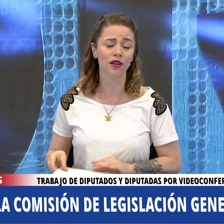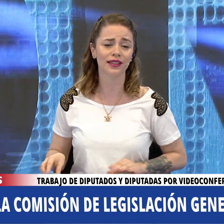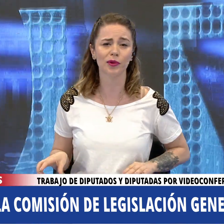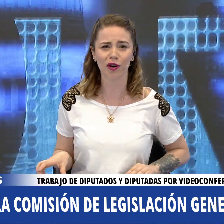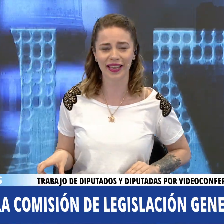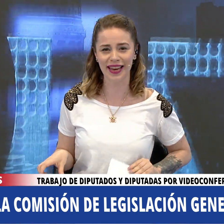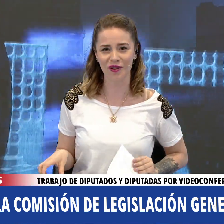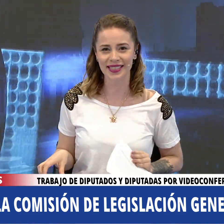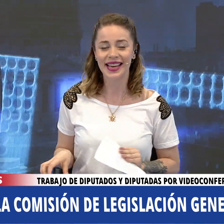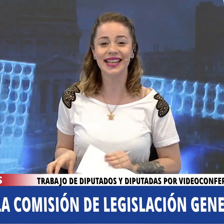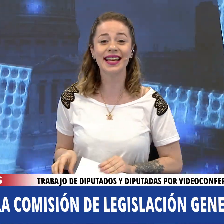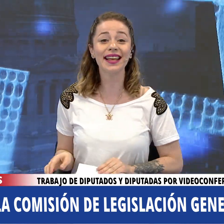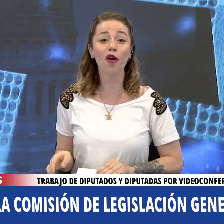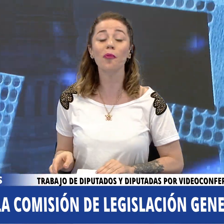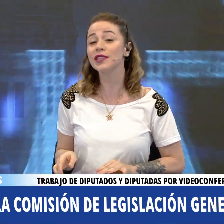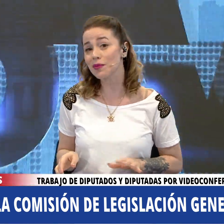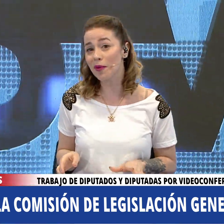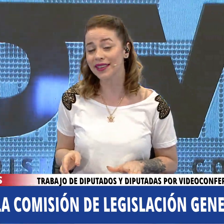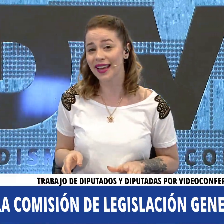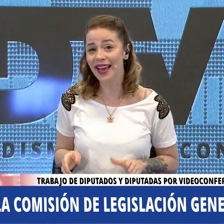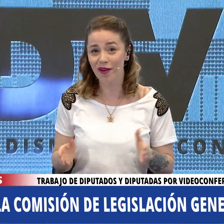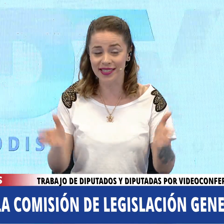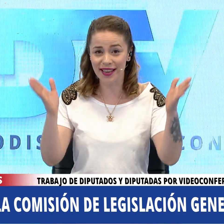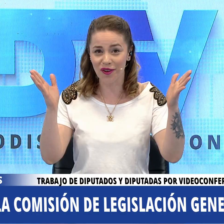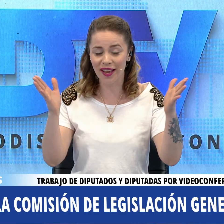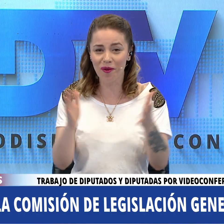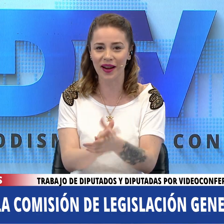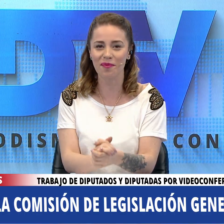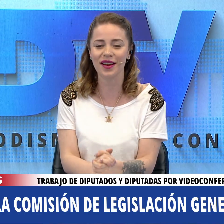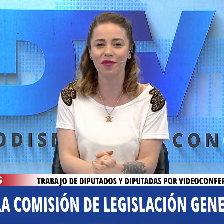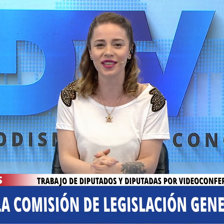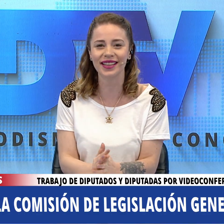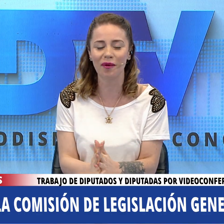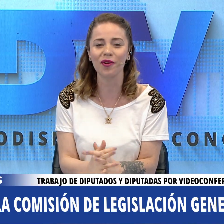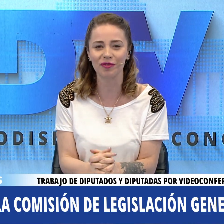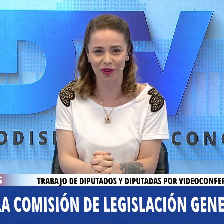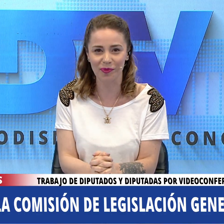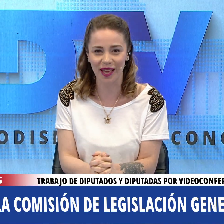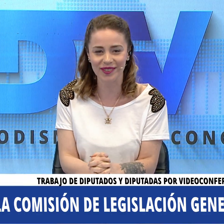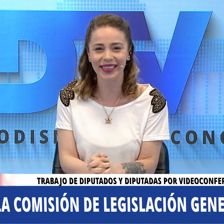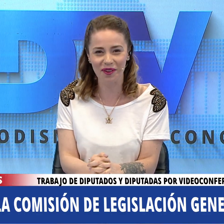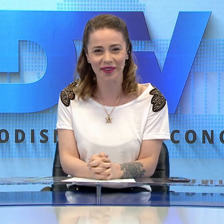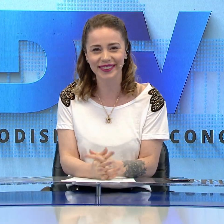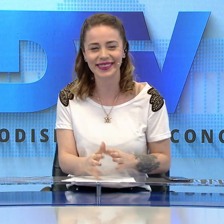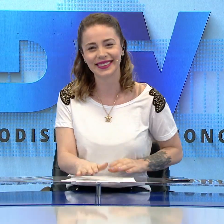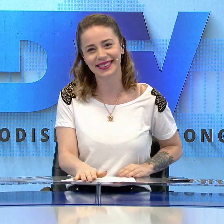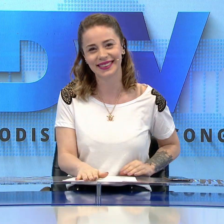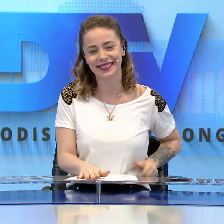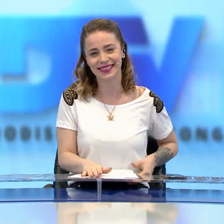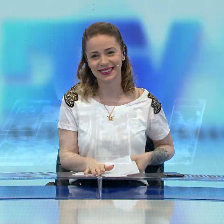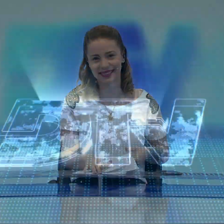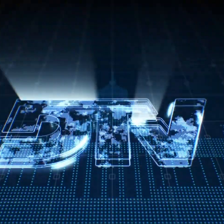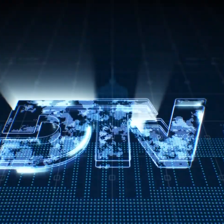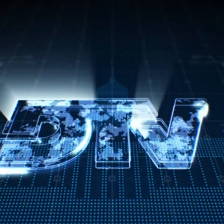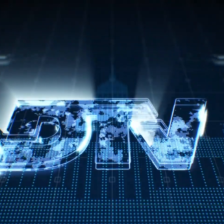minuto de nuestros legisladores. Les agradezco muchísimo por estar ahí. Ahora sí, los dejo para que puedan escuchar el trabajo de nuestros diputados. Hasta luego.